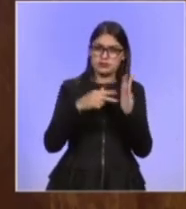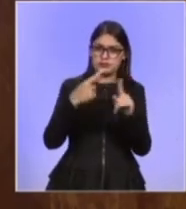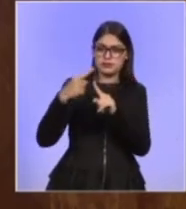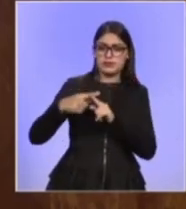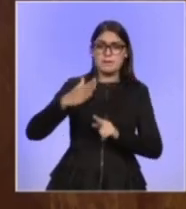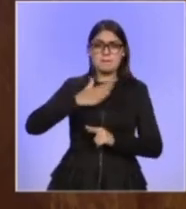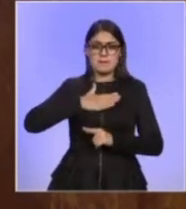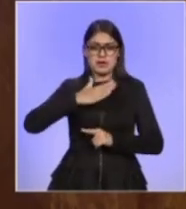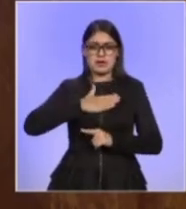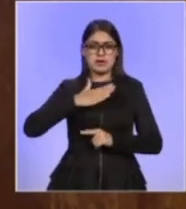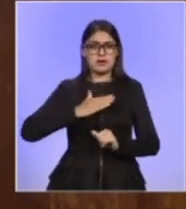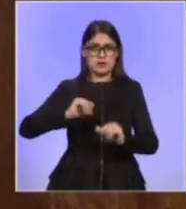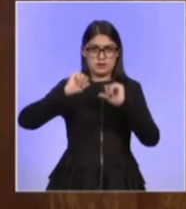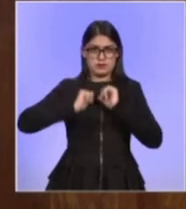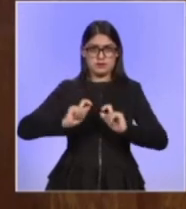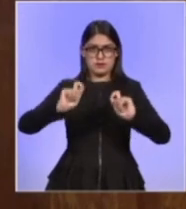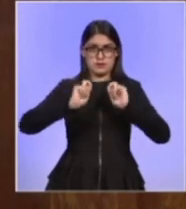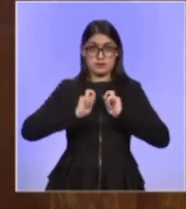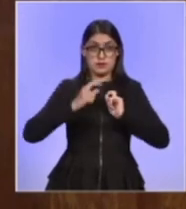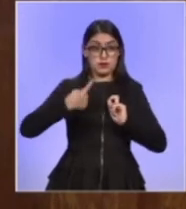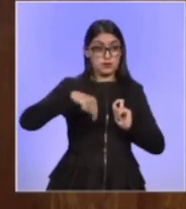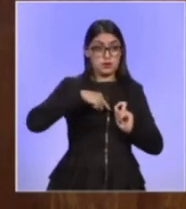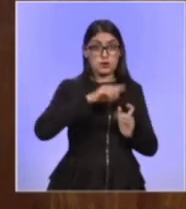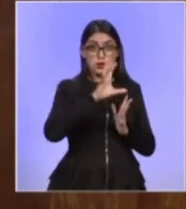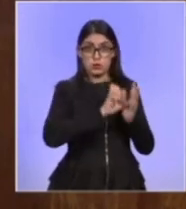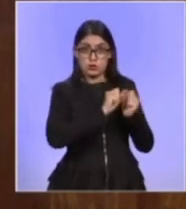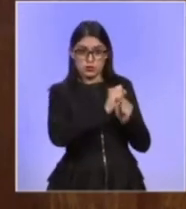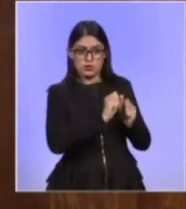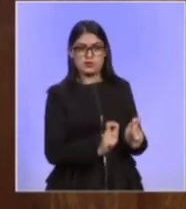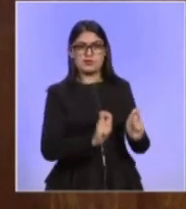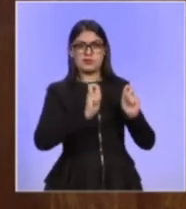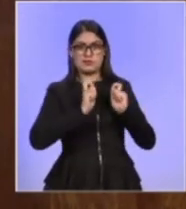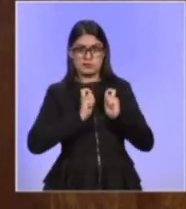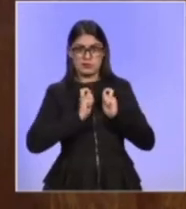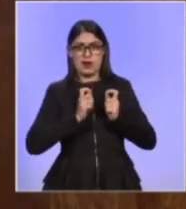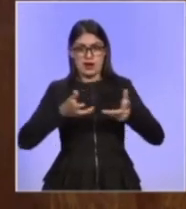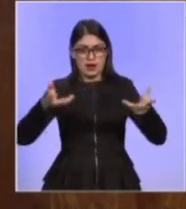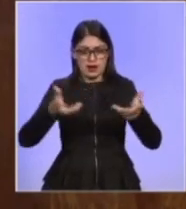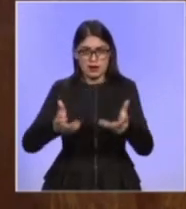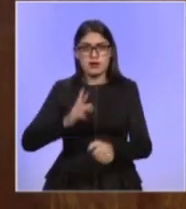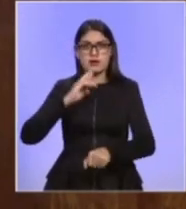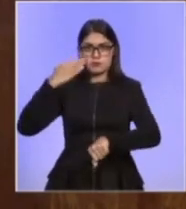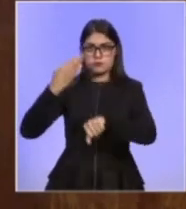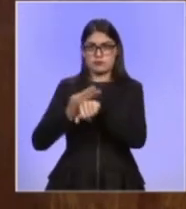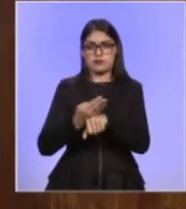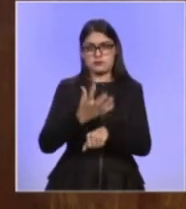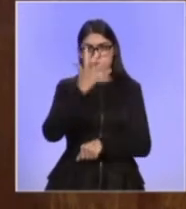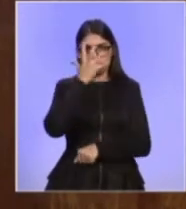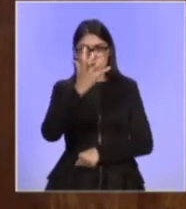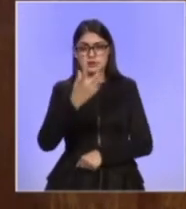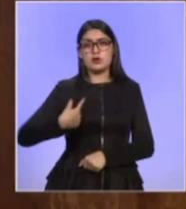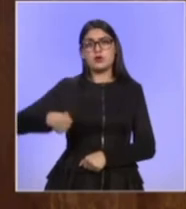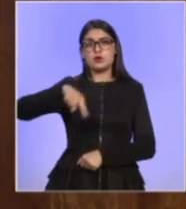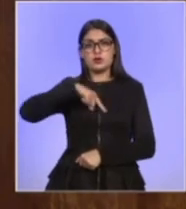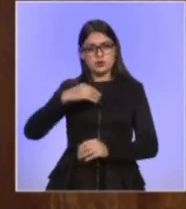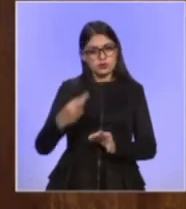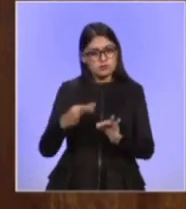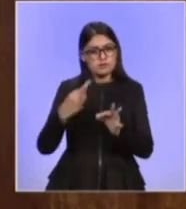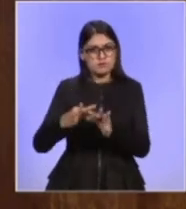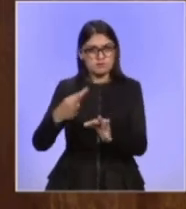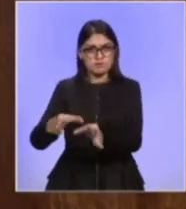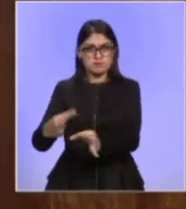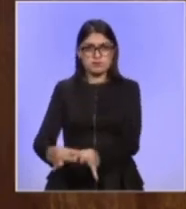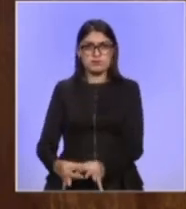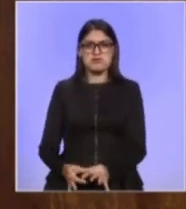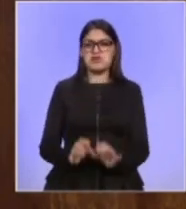somos jueces constitucionales y tenemos que actuar a la altura de nuestra investidura los albazos no son